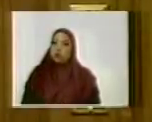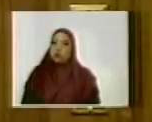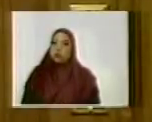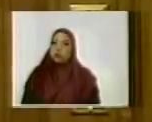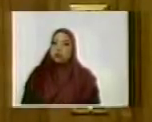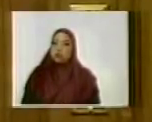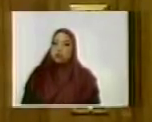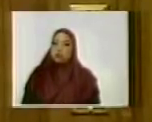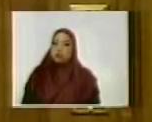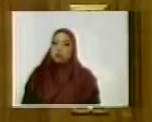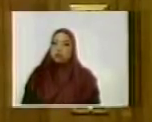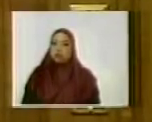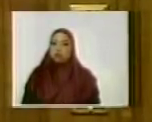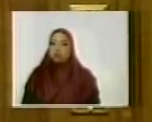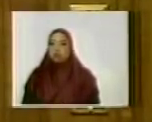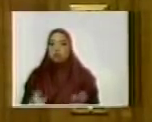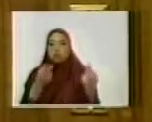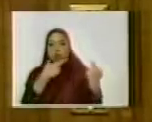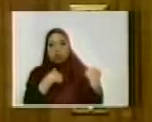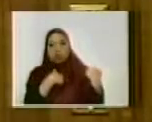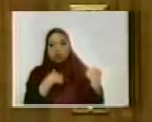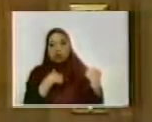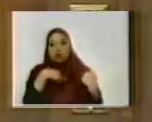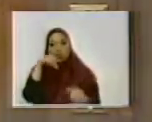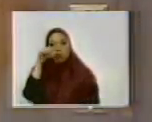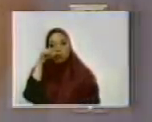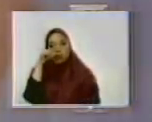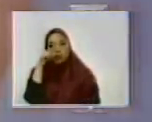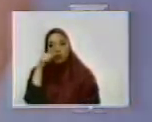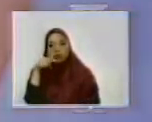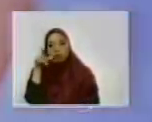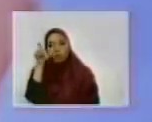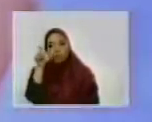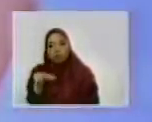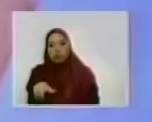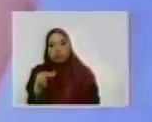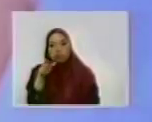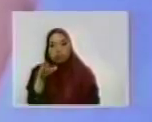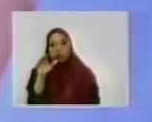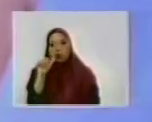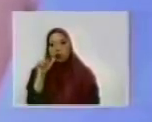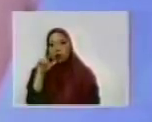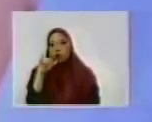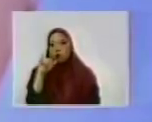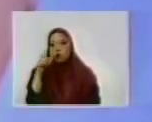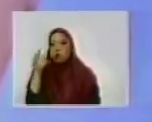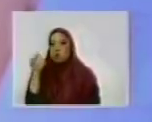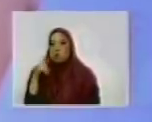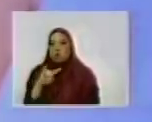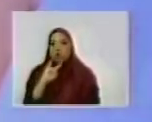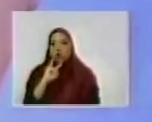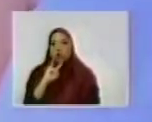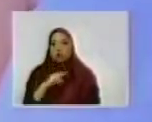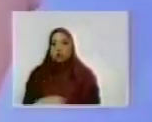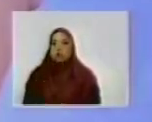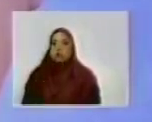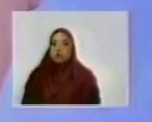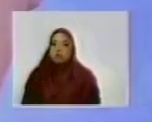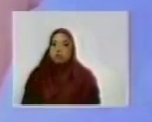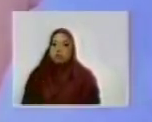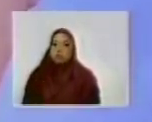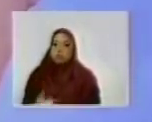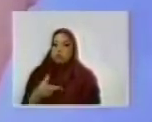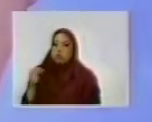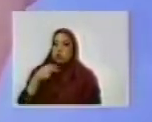los cargos que les asignó, Ali no le falló. No le falló.